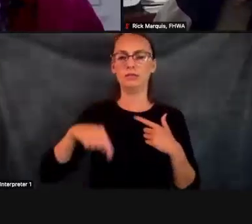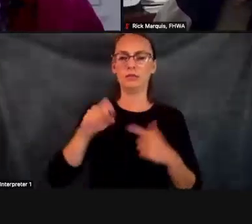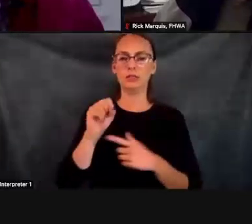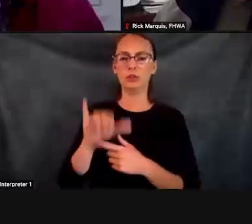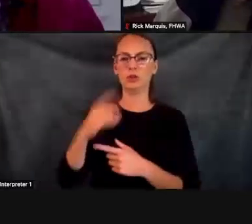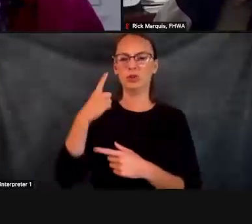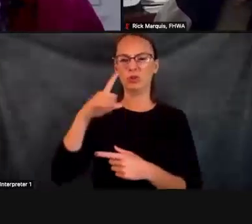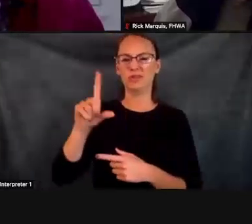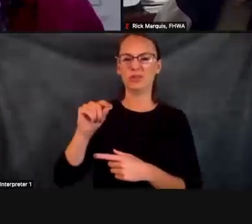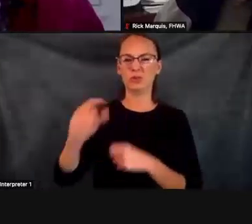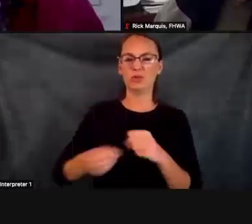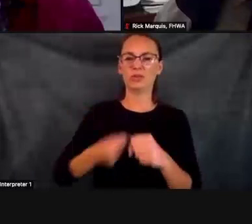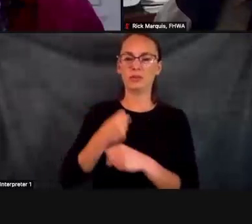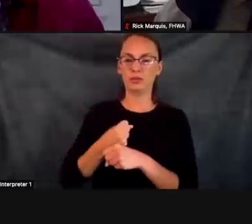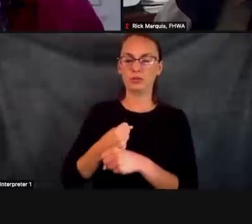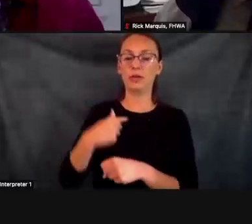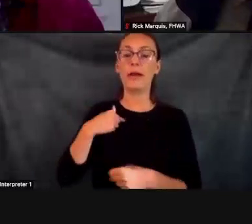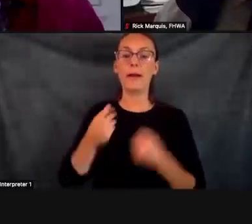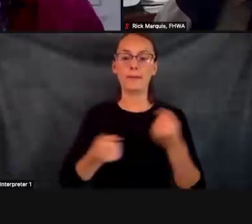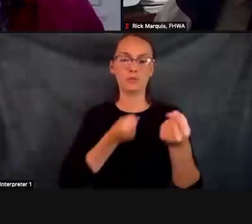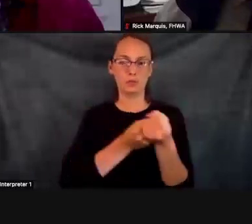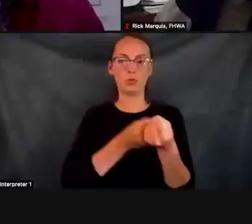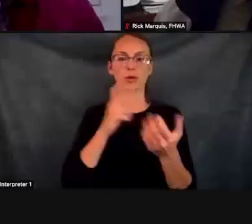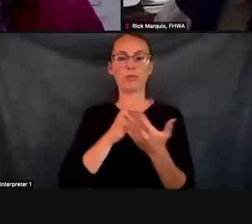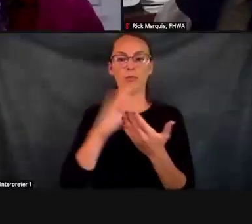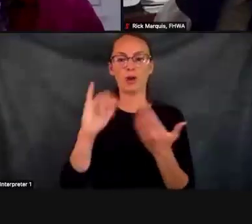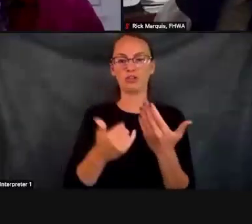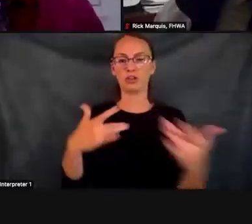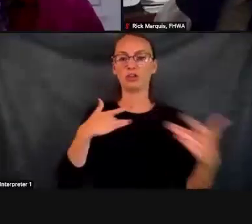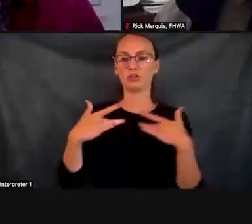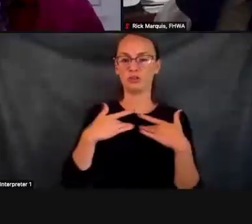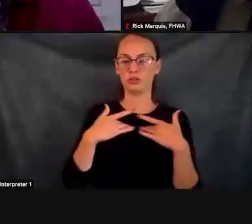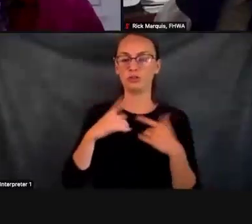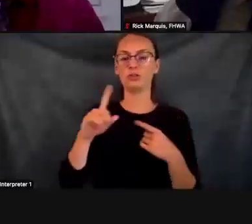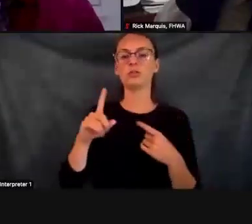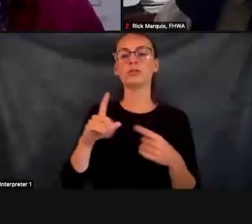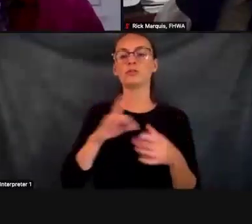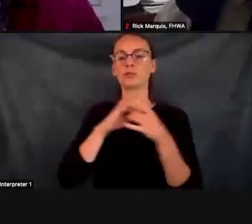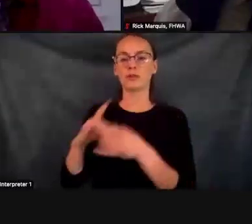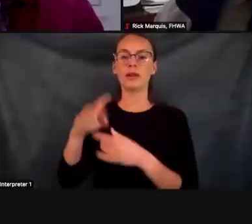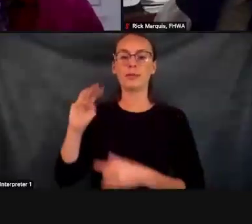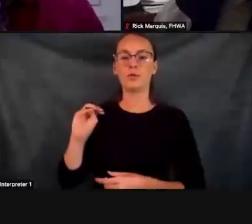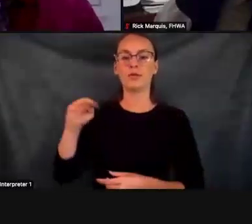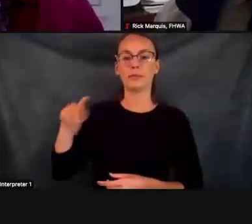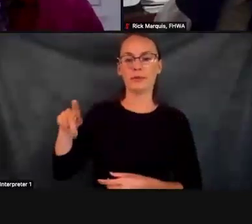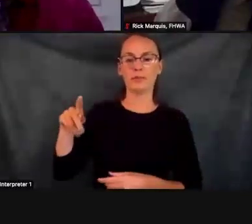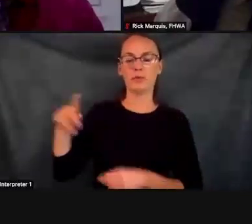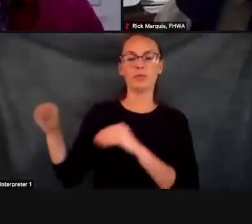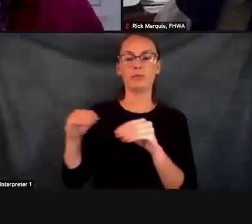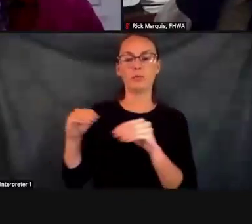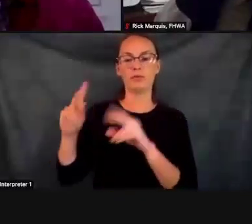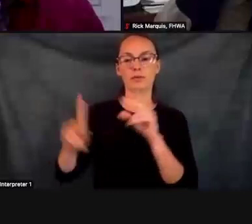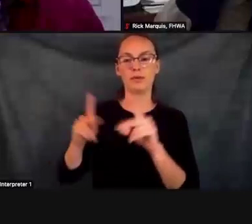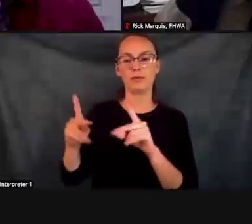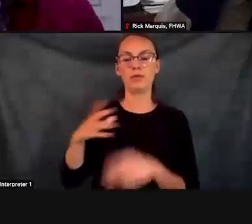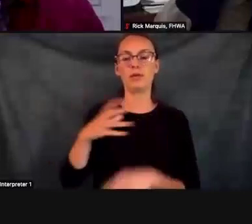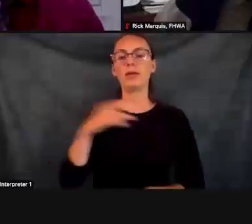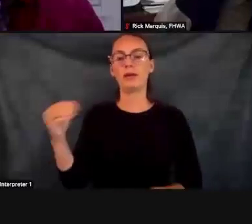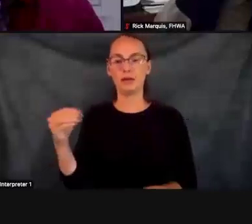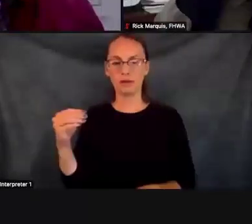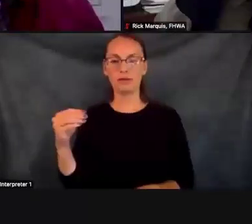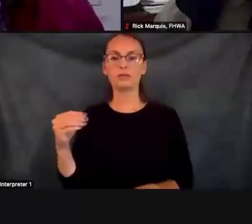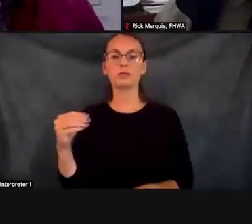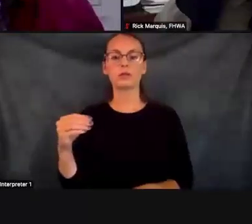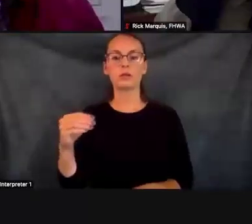P-E-T-E-R-K-I-N-G, y vivo en Syracuse desde hace 20 años y soy con la coalición de Moving People y